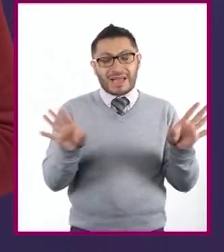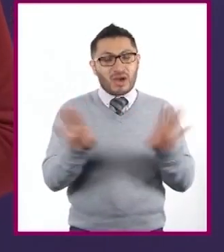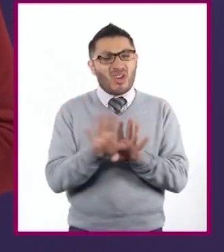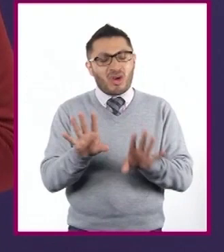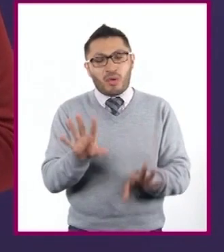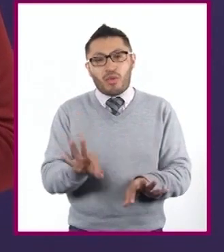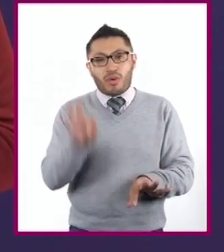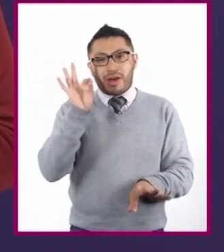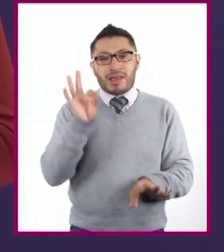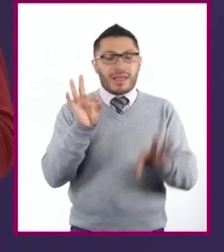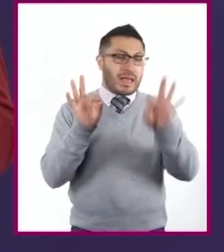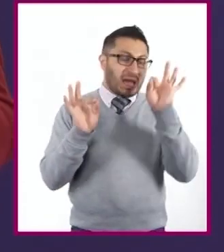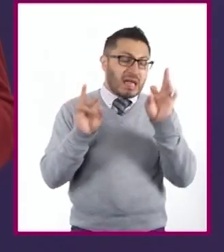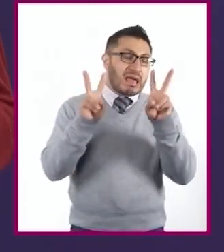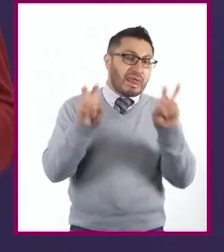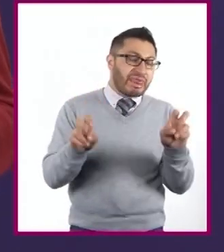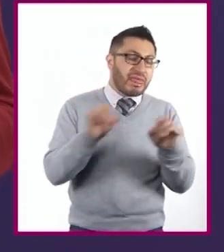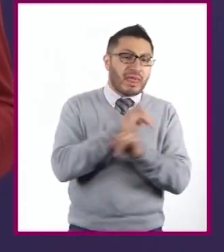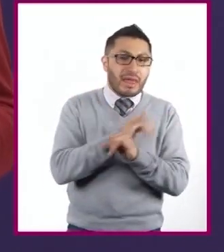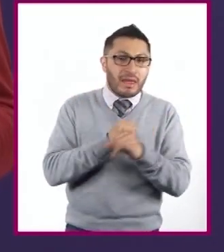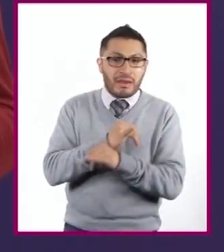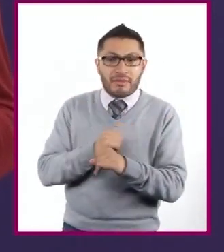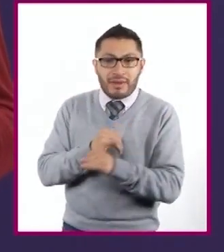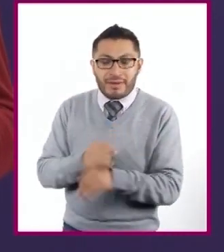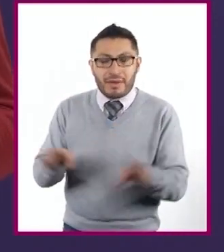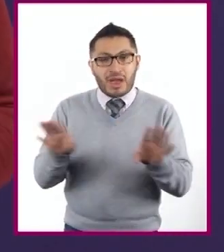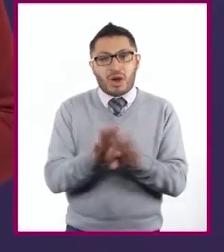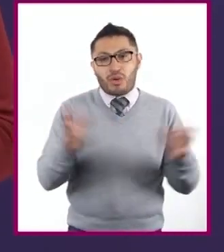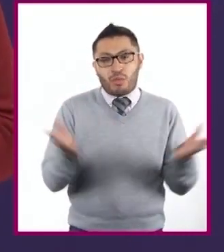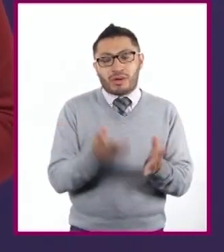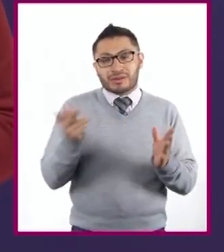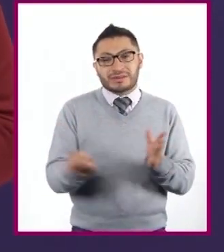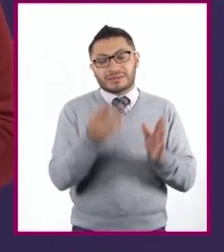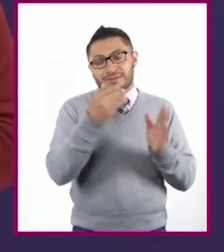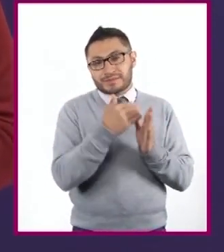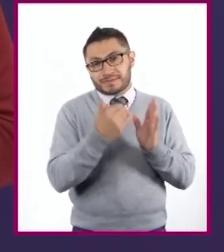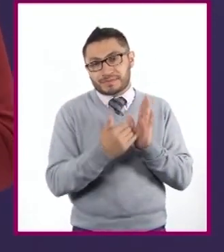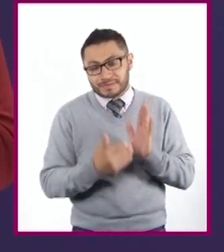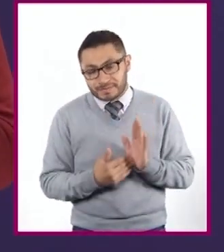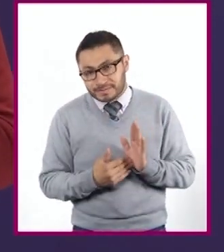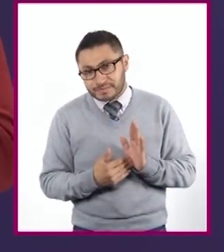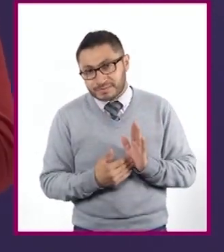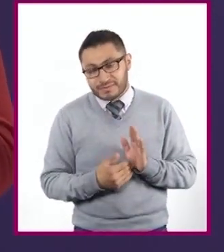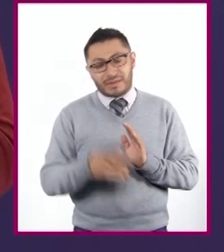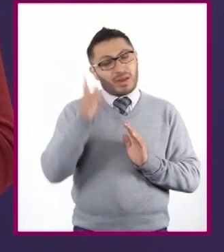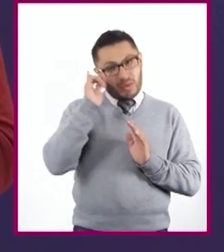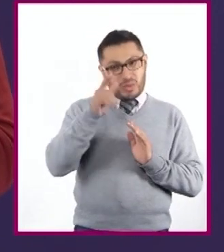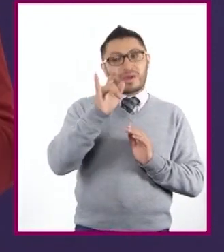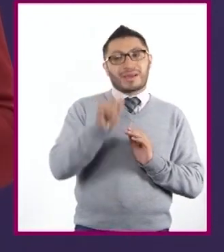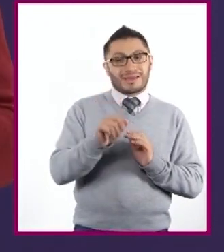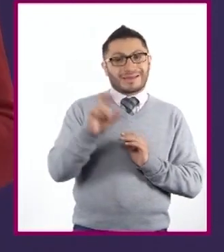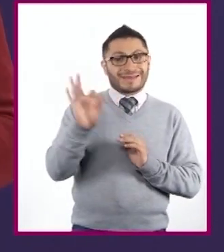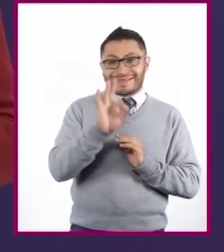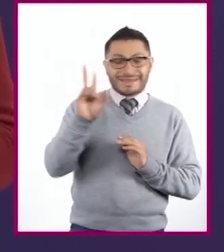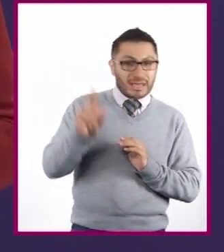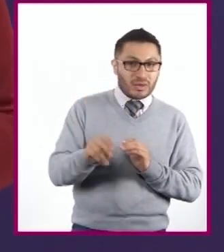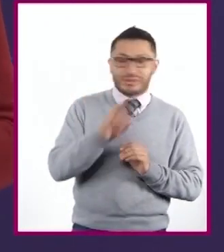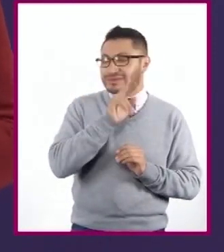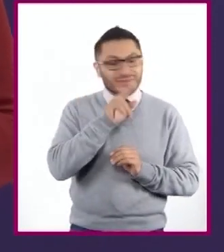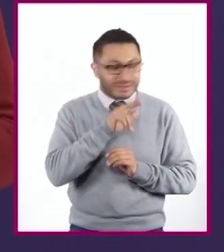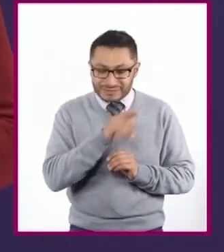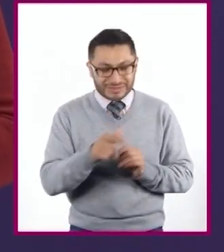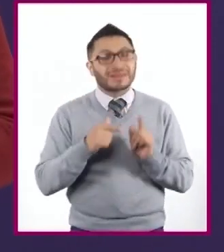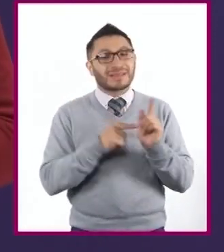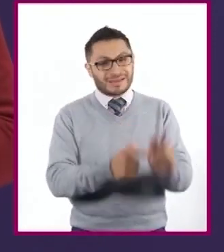de investigación? ¿Cómo elaborar preguntas guía? Espero que sí. Y si no, no se preocupen, seguiremos